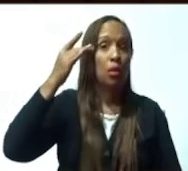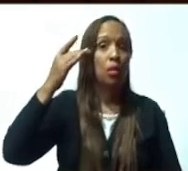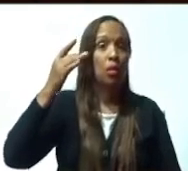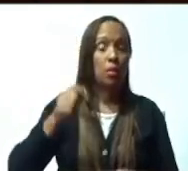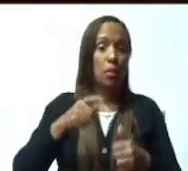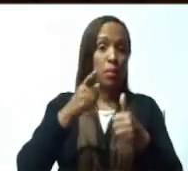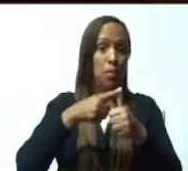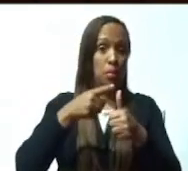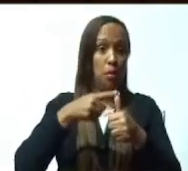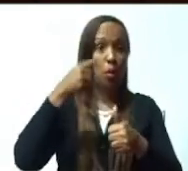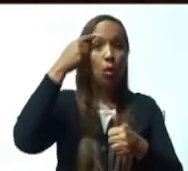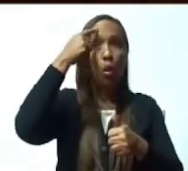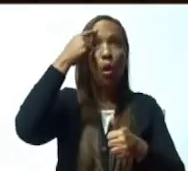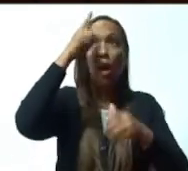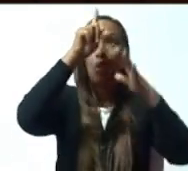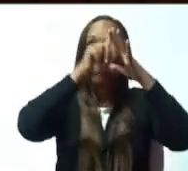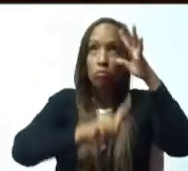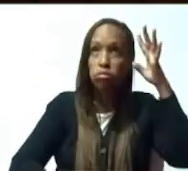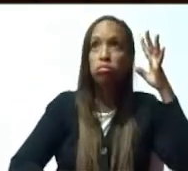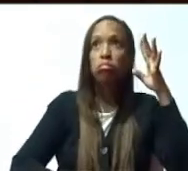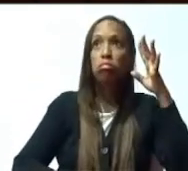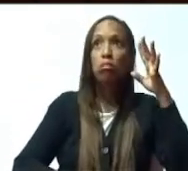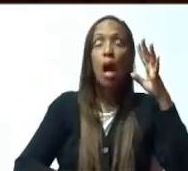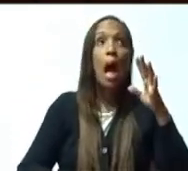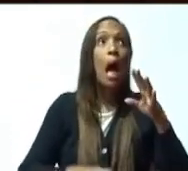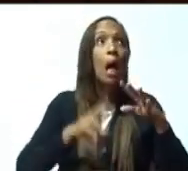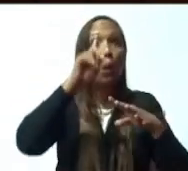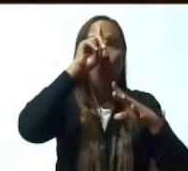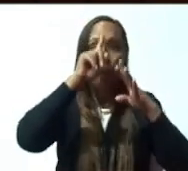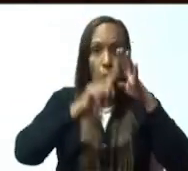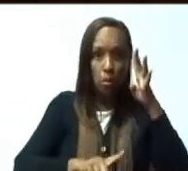2.000 millones de pesos originaron los